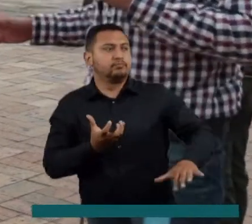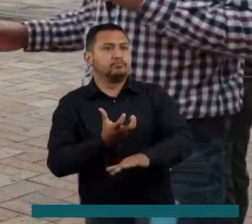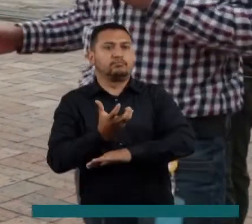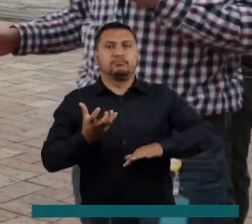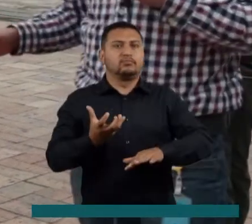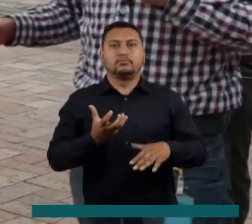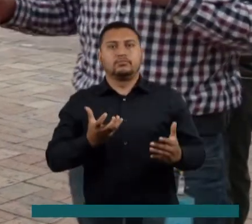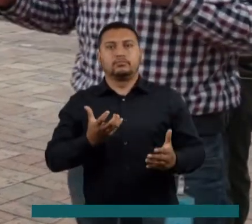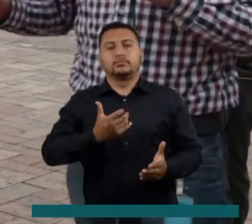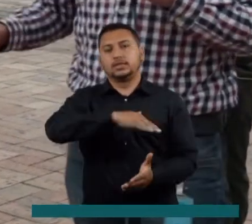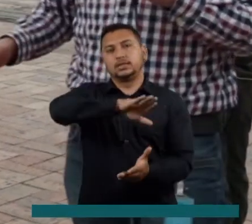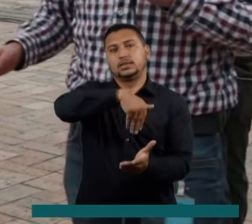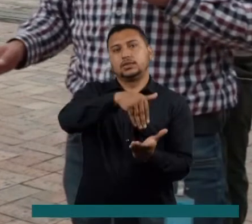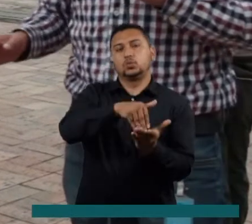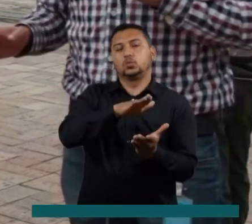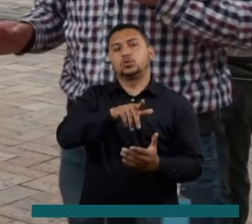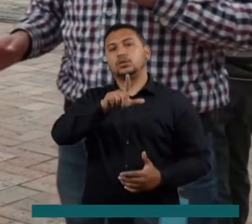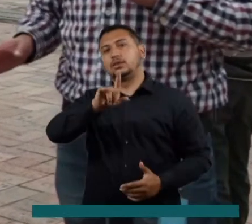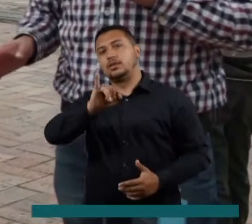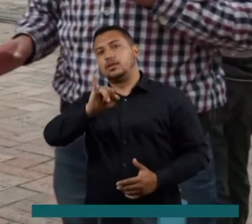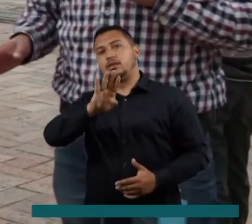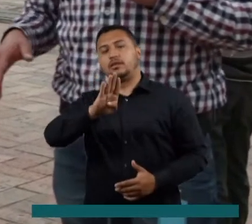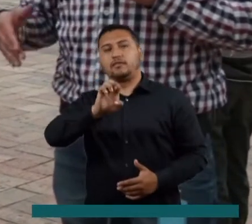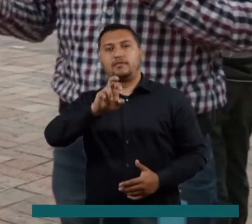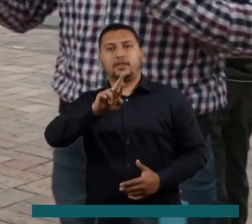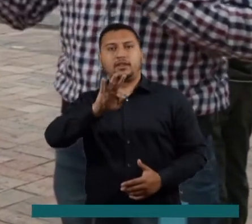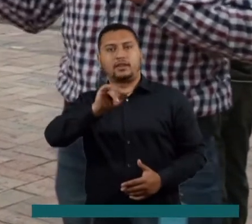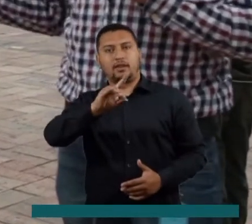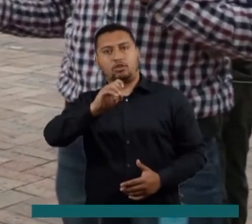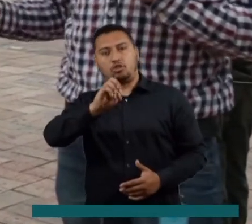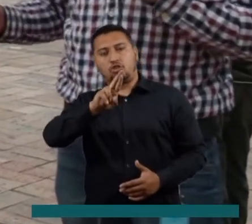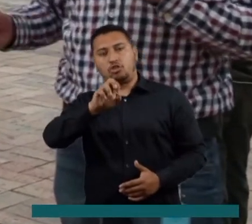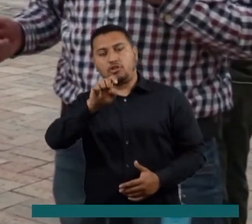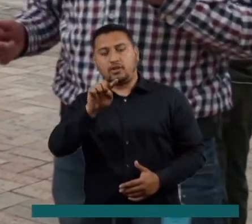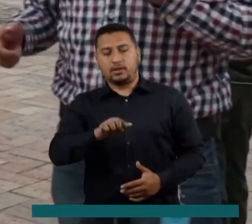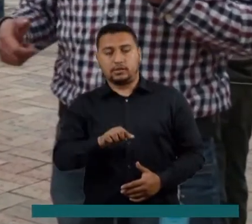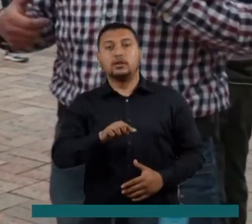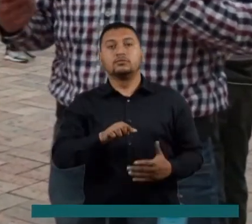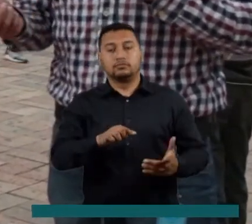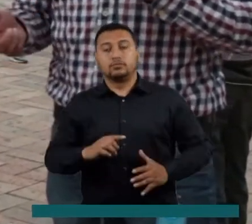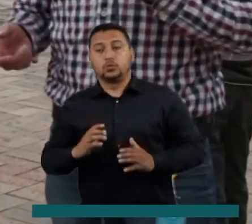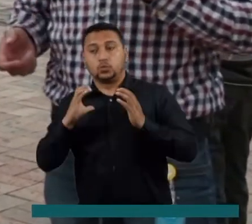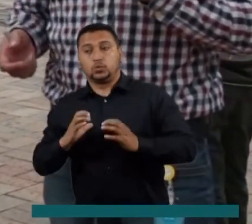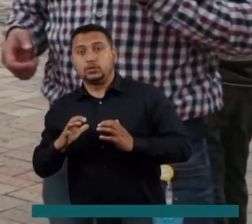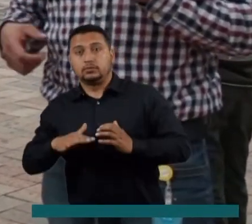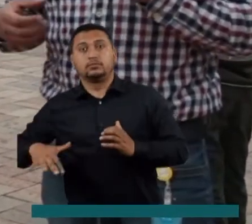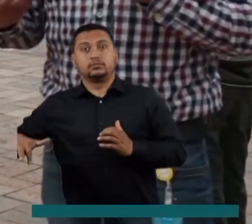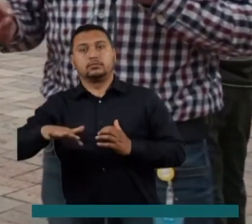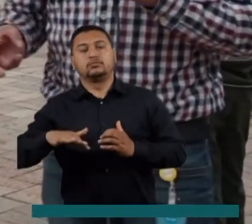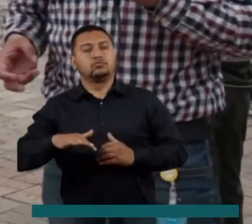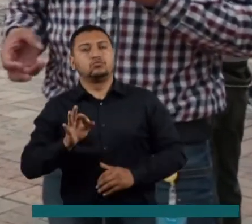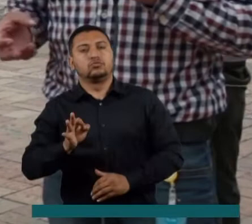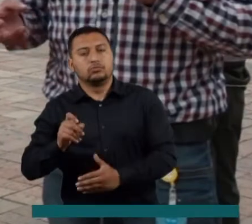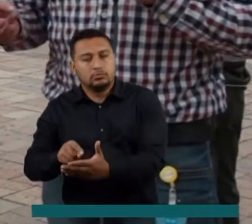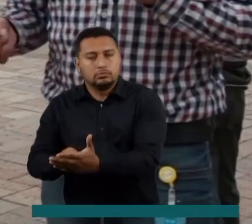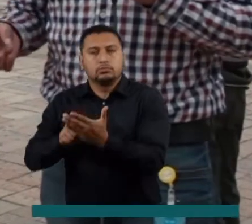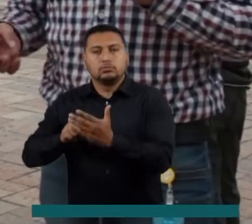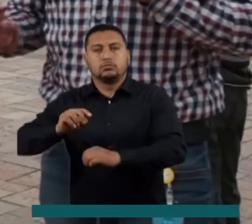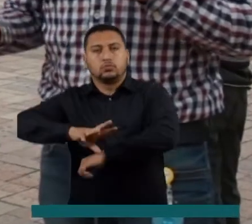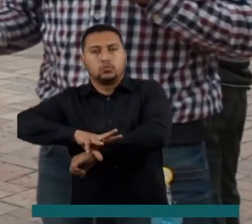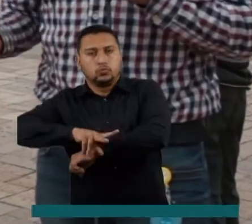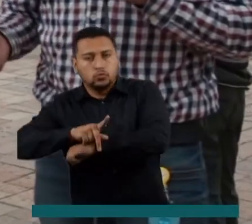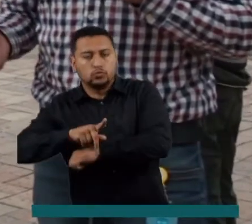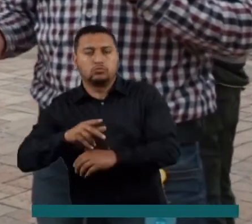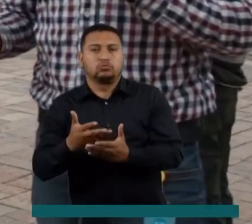ciudad de Duitama, la Plaza de los Libertadores, en donde, de acuerdo con la ciudadanía, se presenta a diario hurtos,